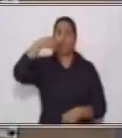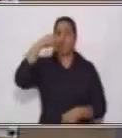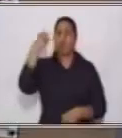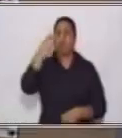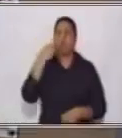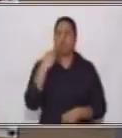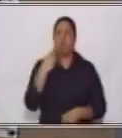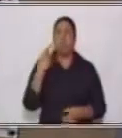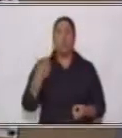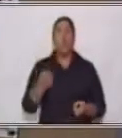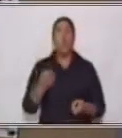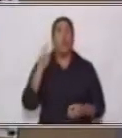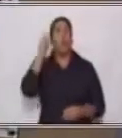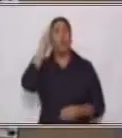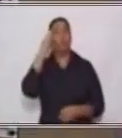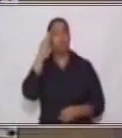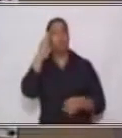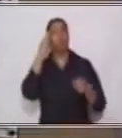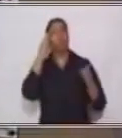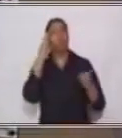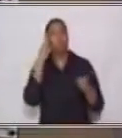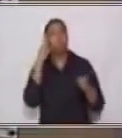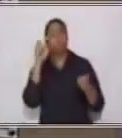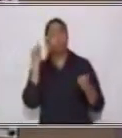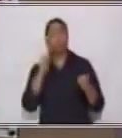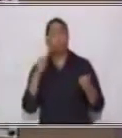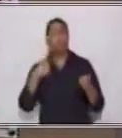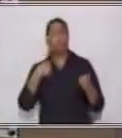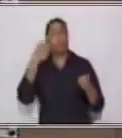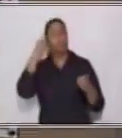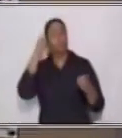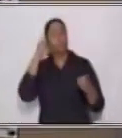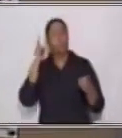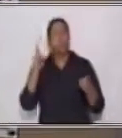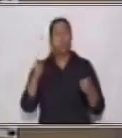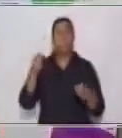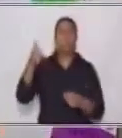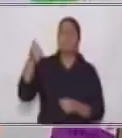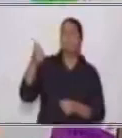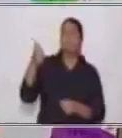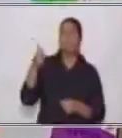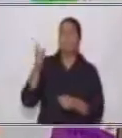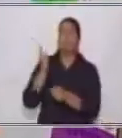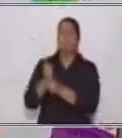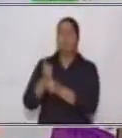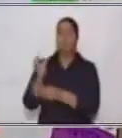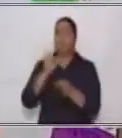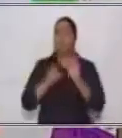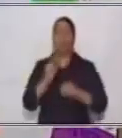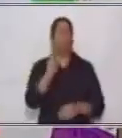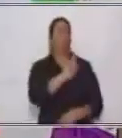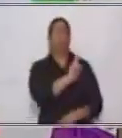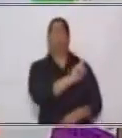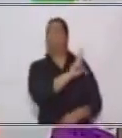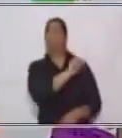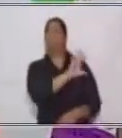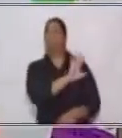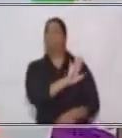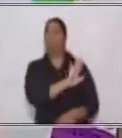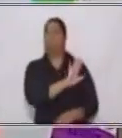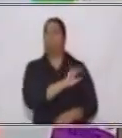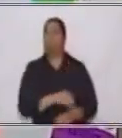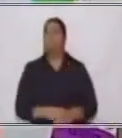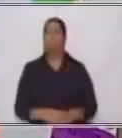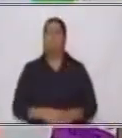pueden inferir si son válidos o no, pero que tienen que estar relacionados con el tema en sí. Entonces,